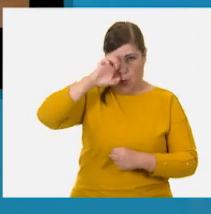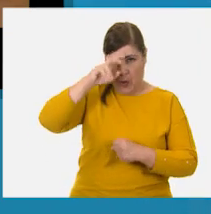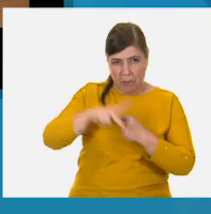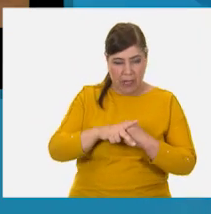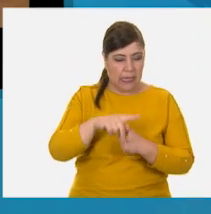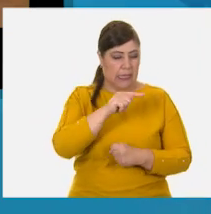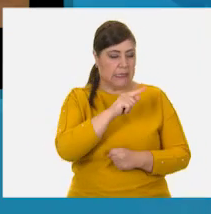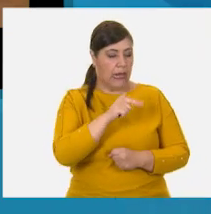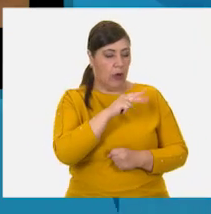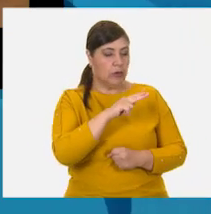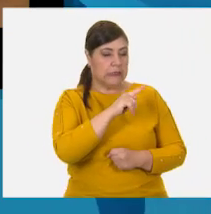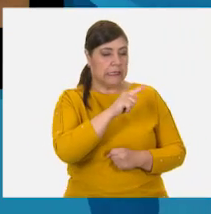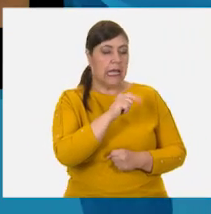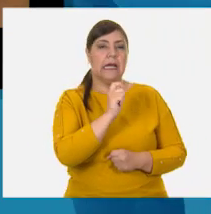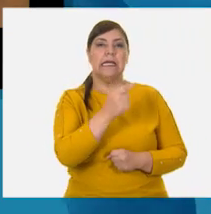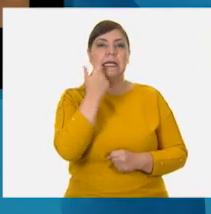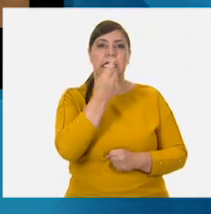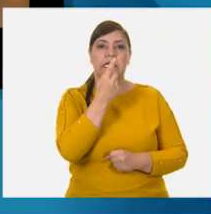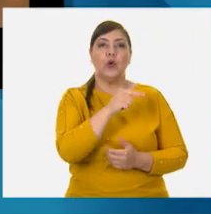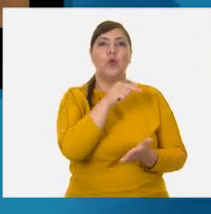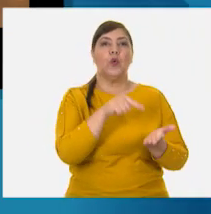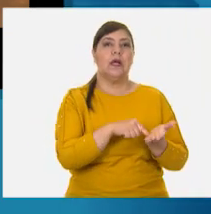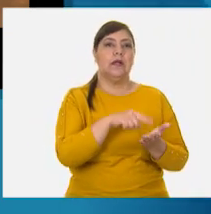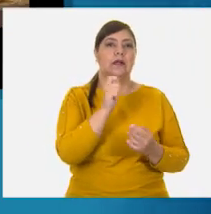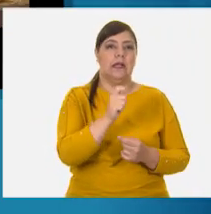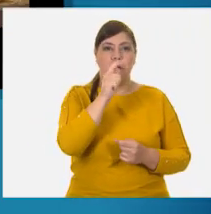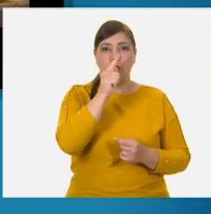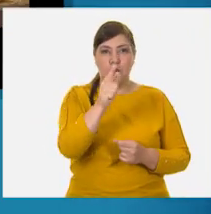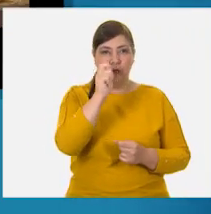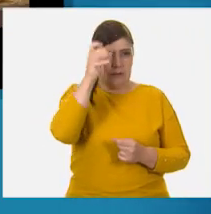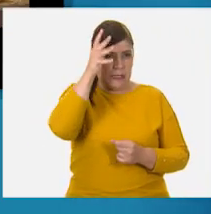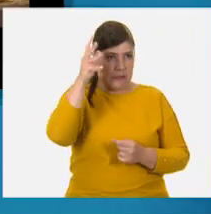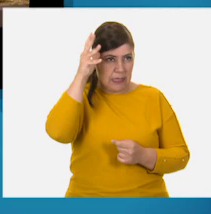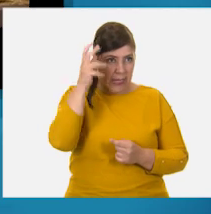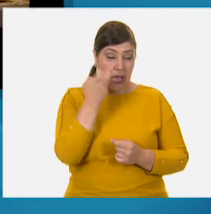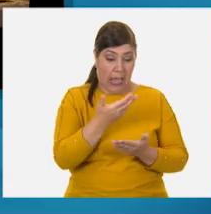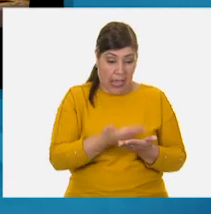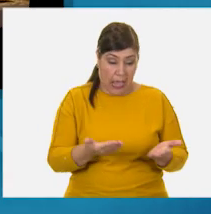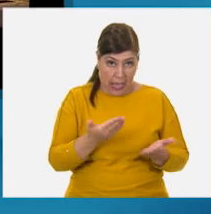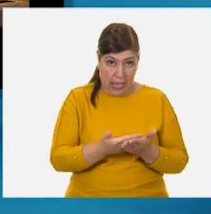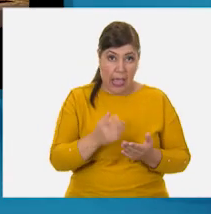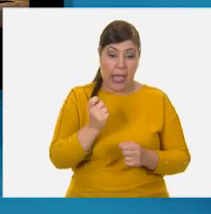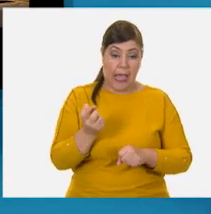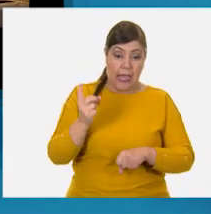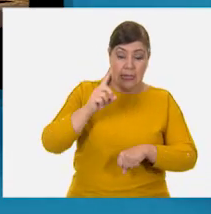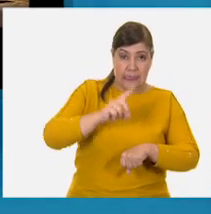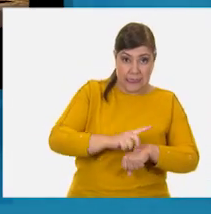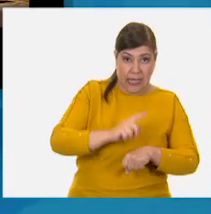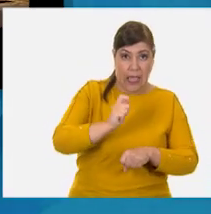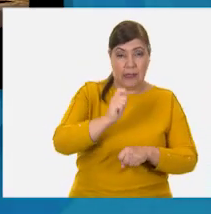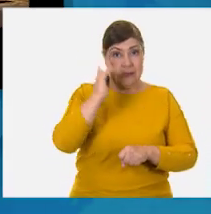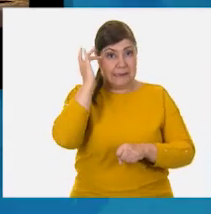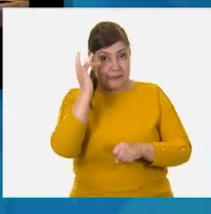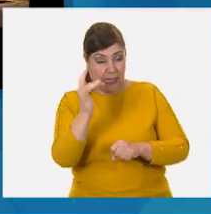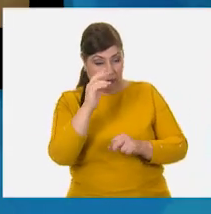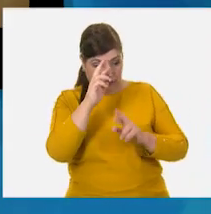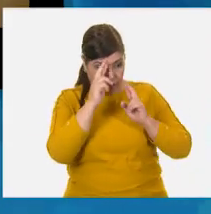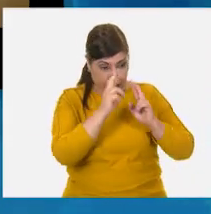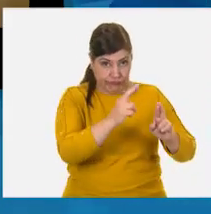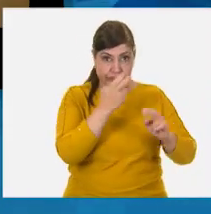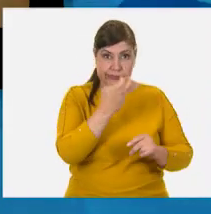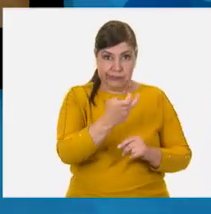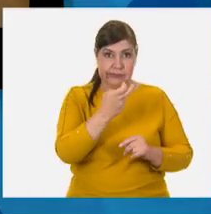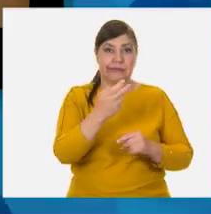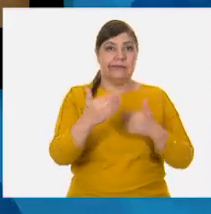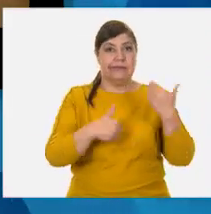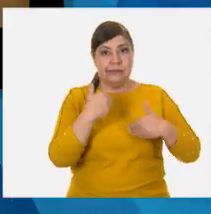de luz prehispánico. Bueno, ahí hasta la fecha, el día que se celebra al Santo Patrón, ahí te puedes dar cuenta